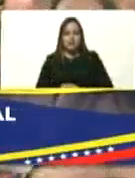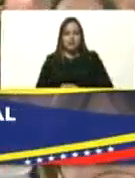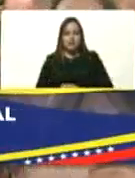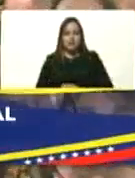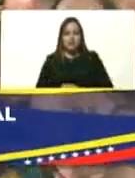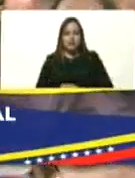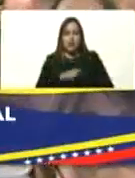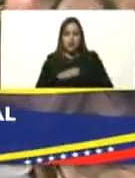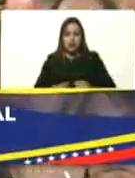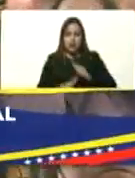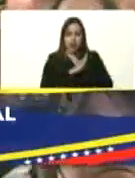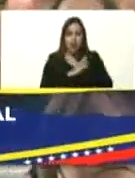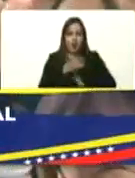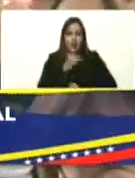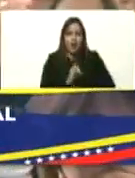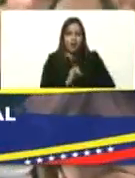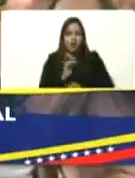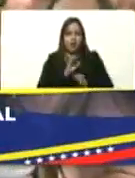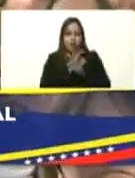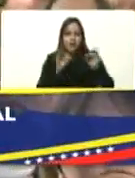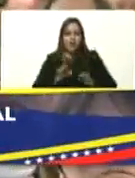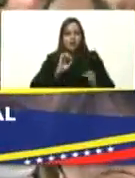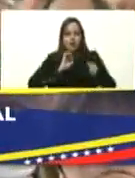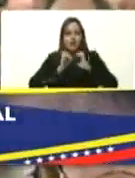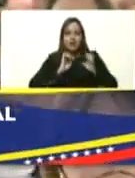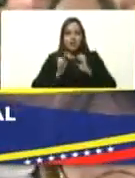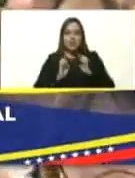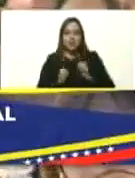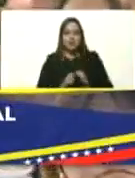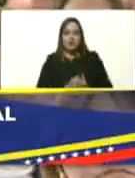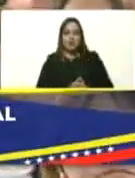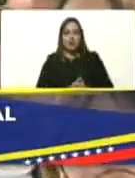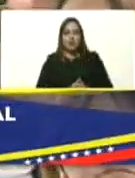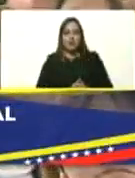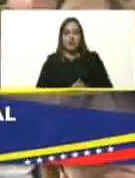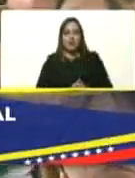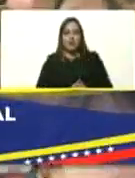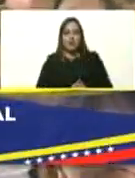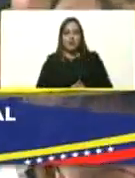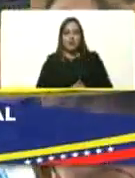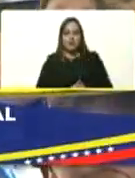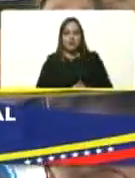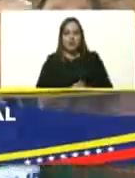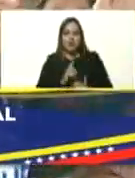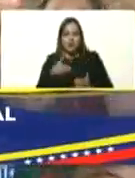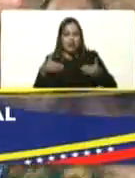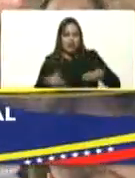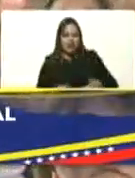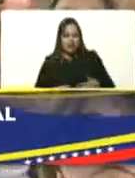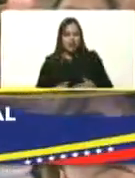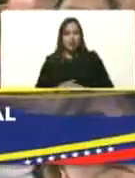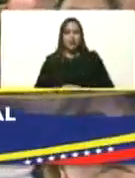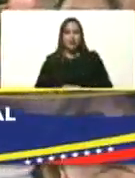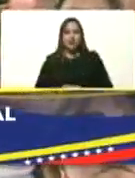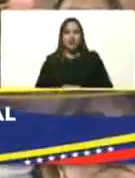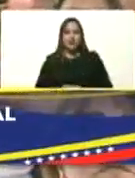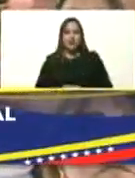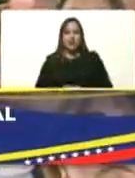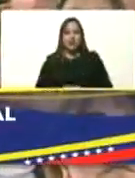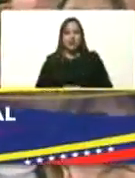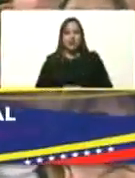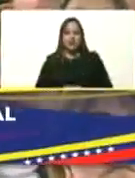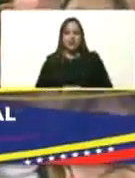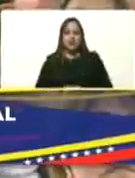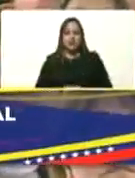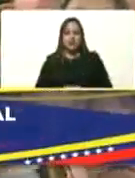un referente no solo ético, sino de resistencia activa, de envejecimiento digno y apostando por el proyecto